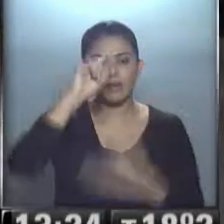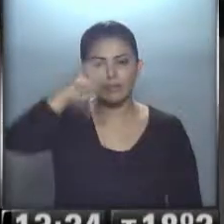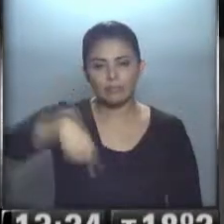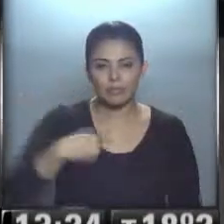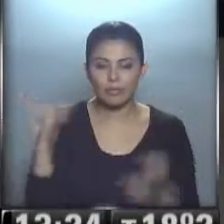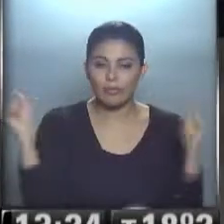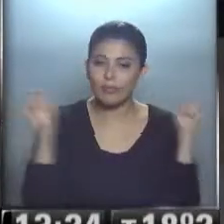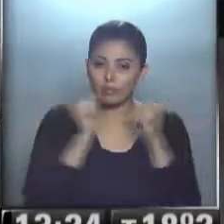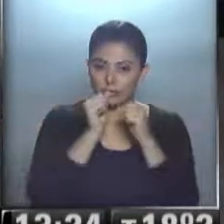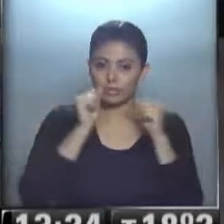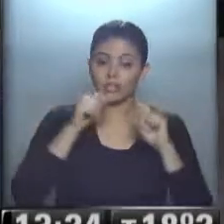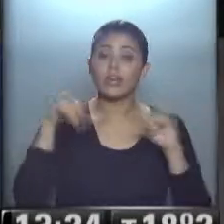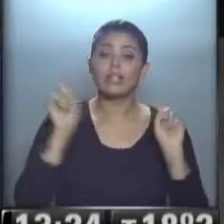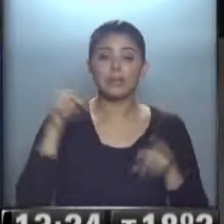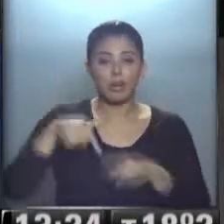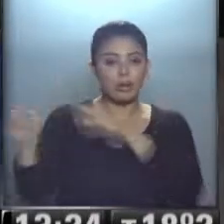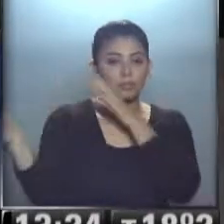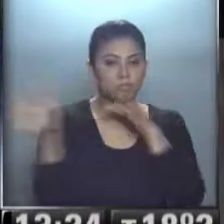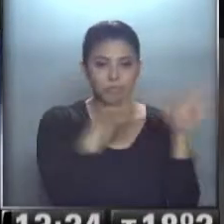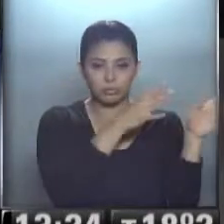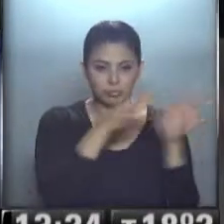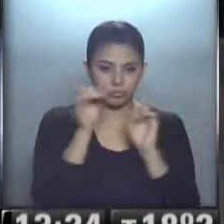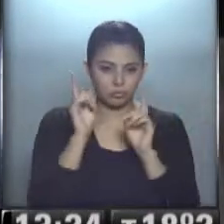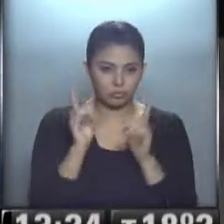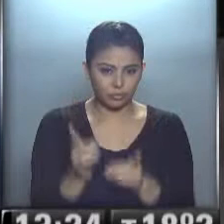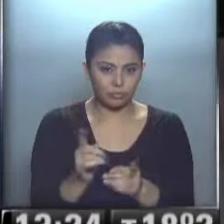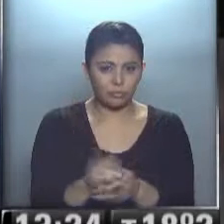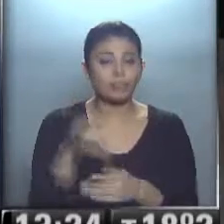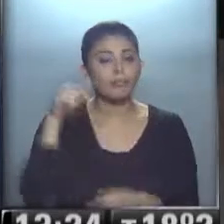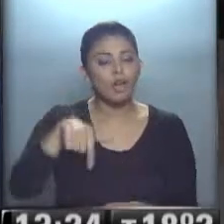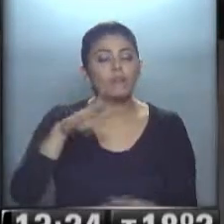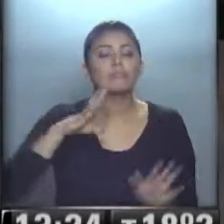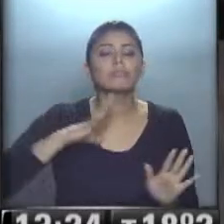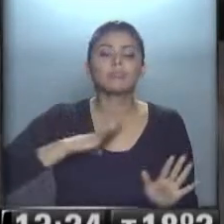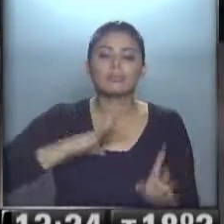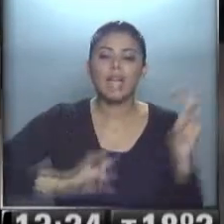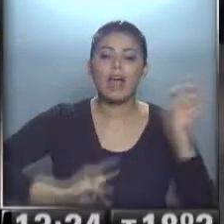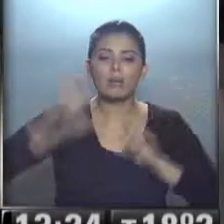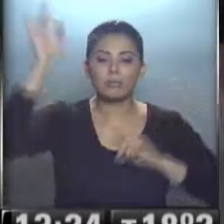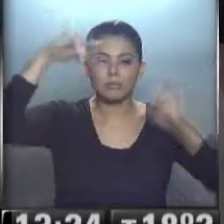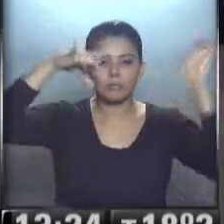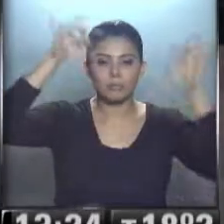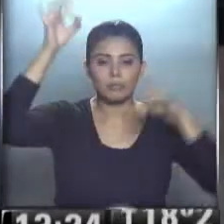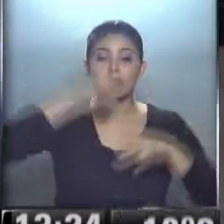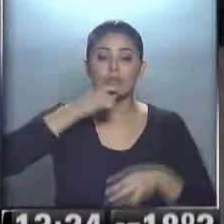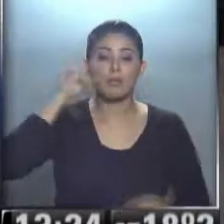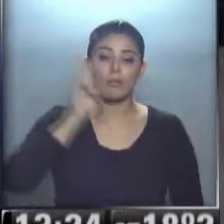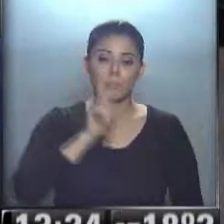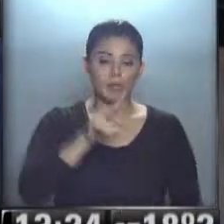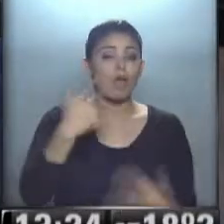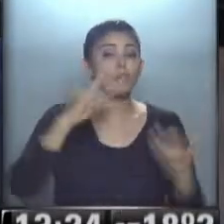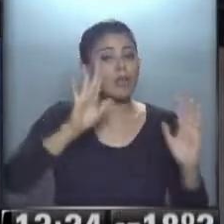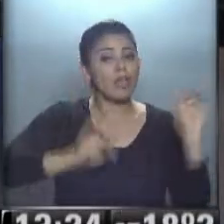por la costa atlántica y está soplando viento del sector sur. Para hoy todavía algunas gotitas, como vemos en Mar del Plata, pueden